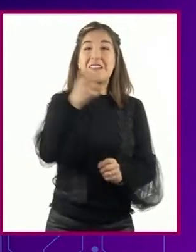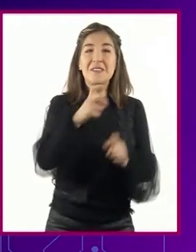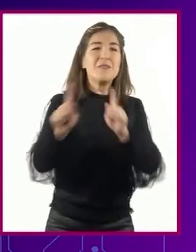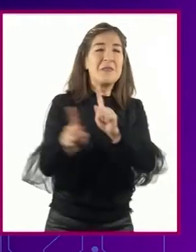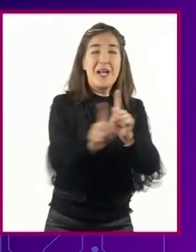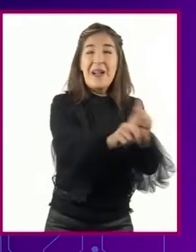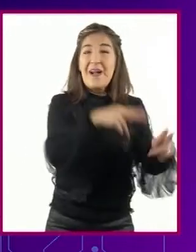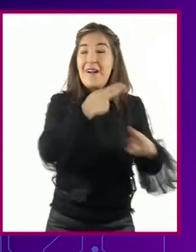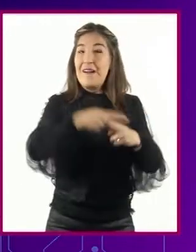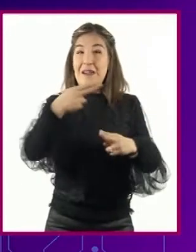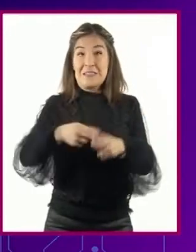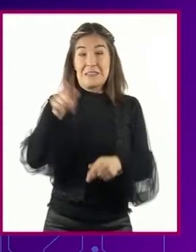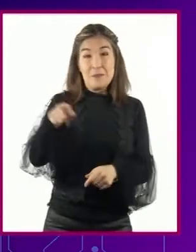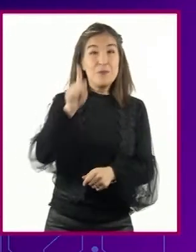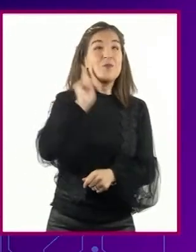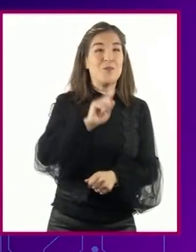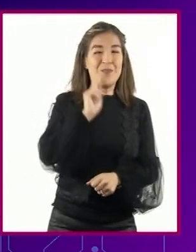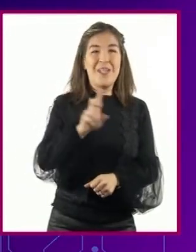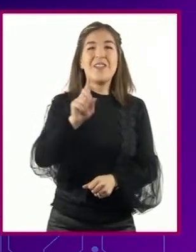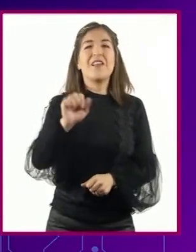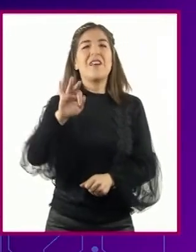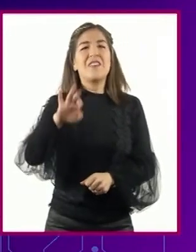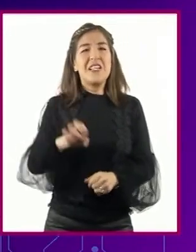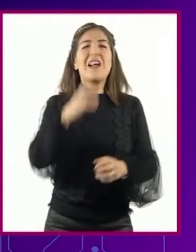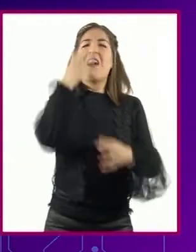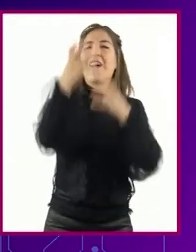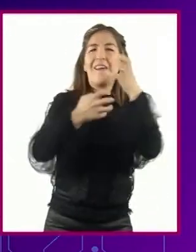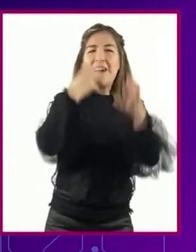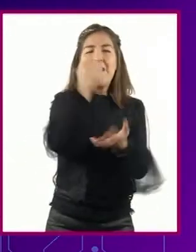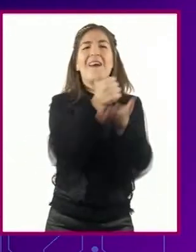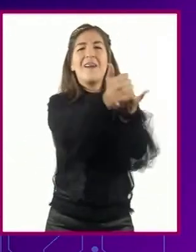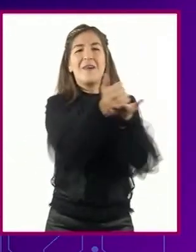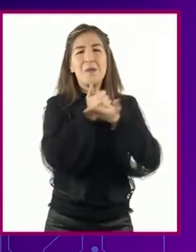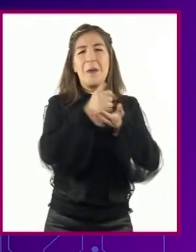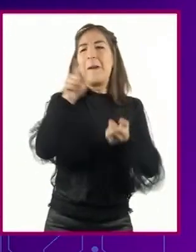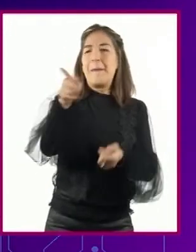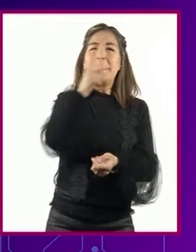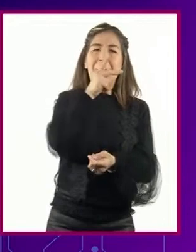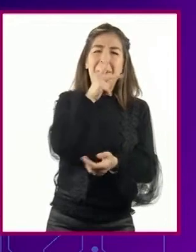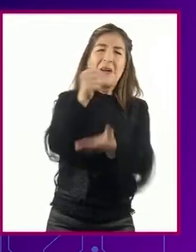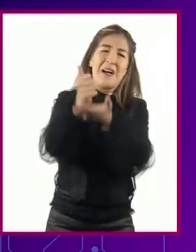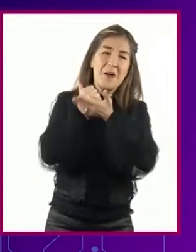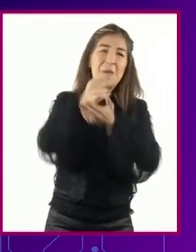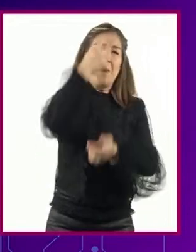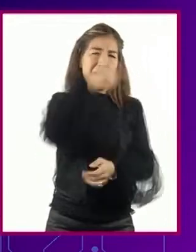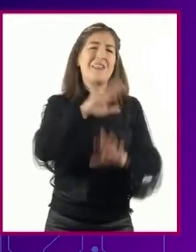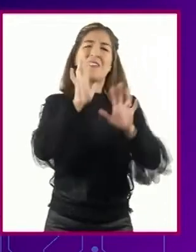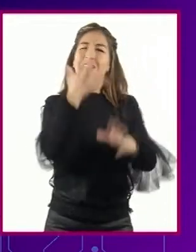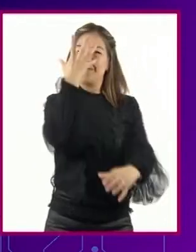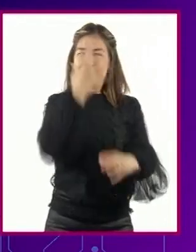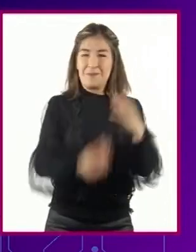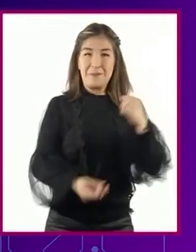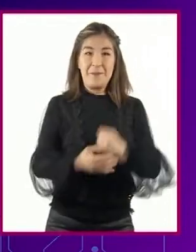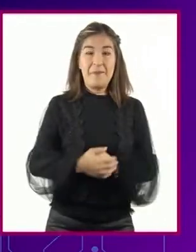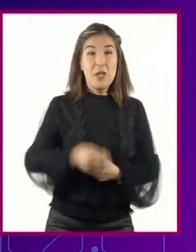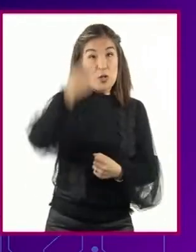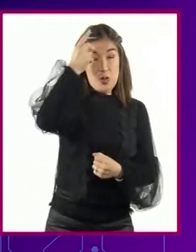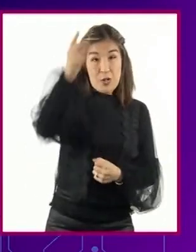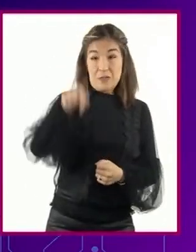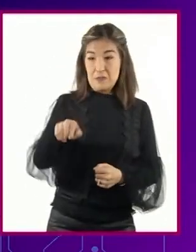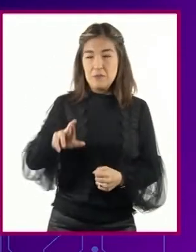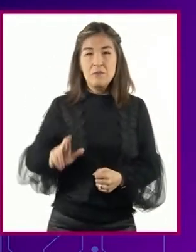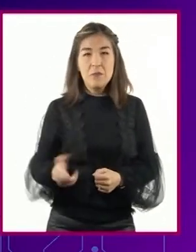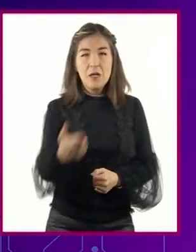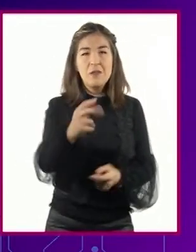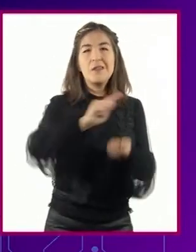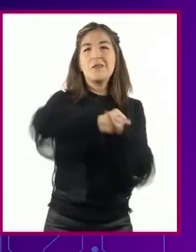incansablemente hasta que la ninfa pidió ayuda a su padre para escapar. El dios del río la